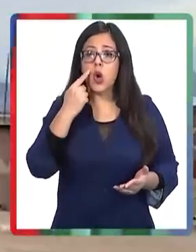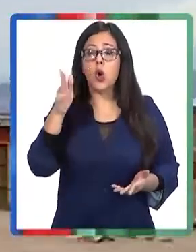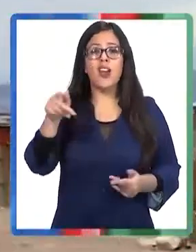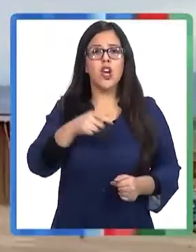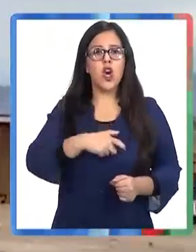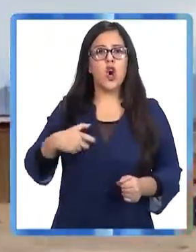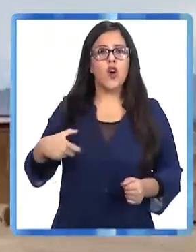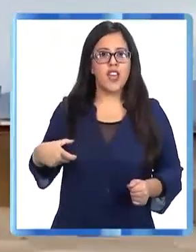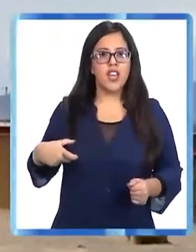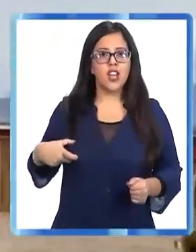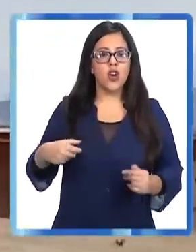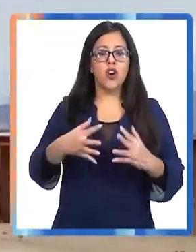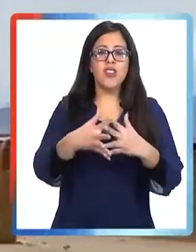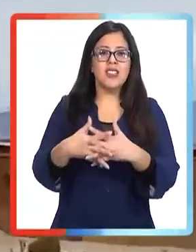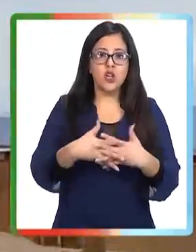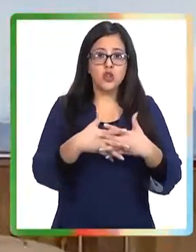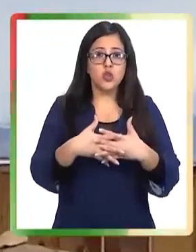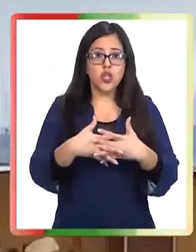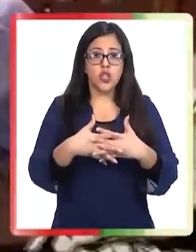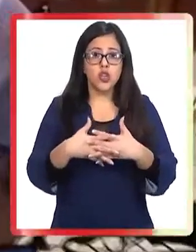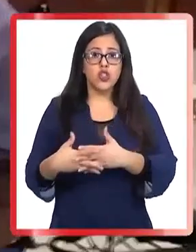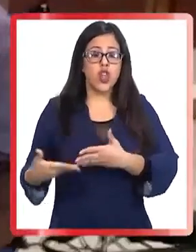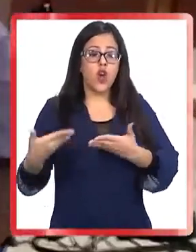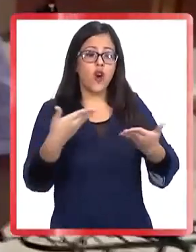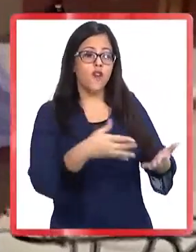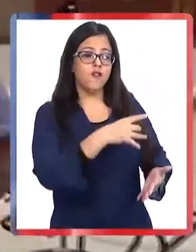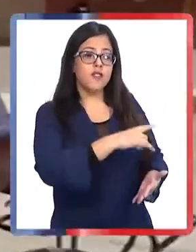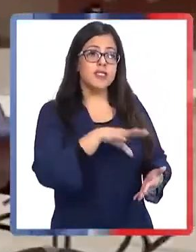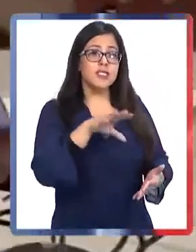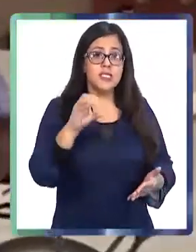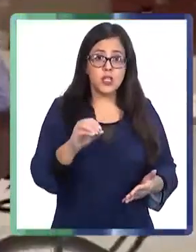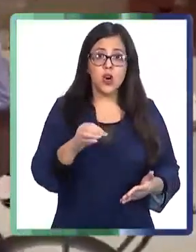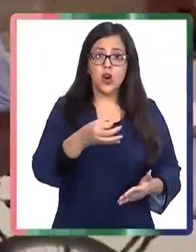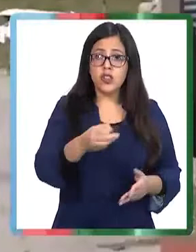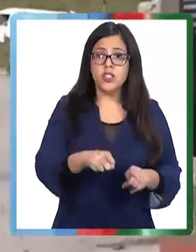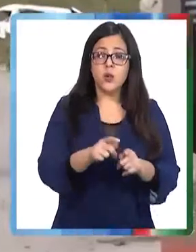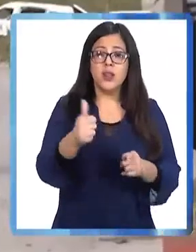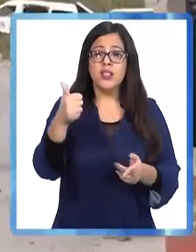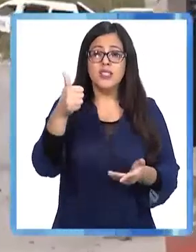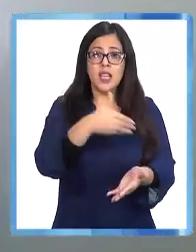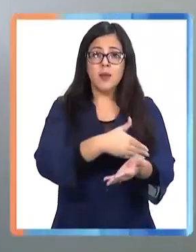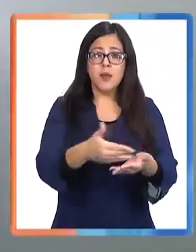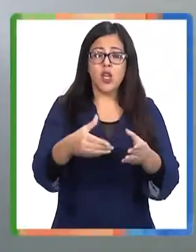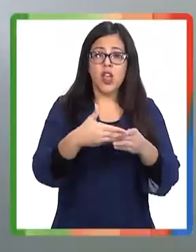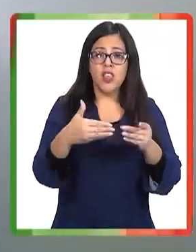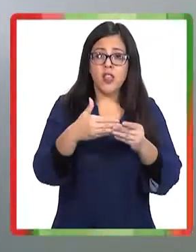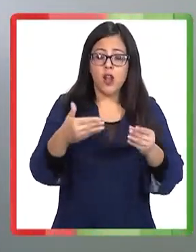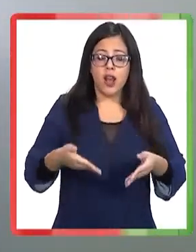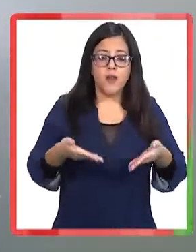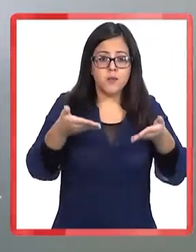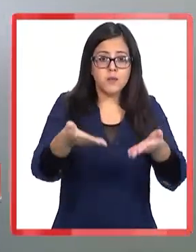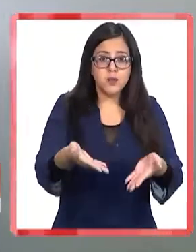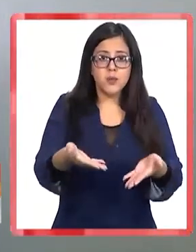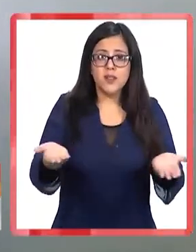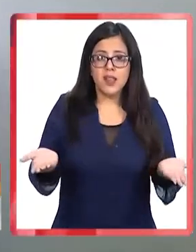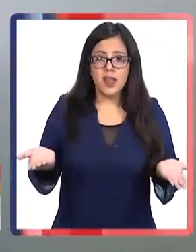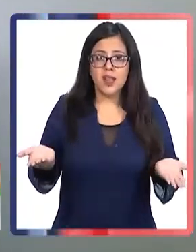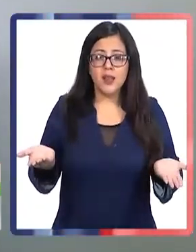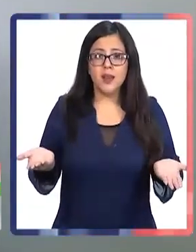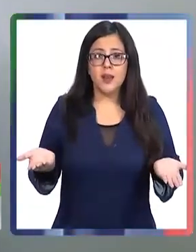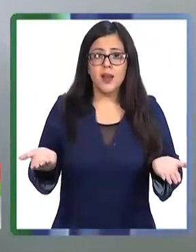Estados Unidos ha ofrecido a Chile o ha dicho que va a inyectar 6 millones de dólares para